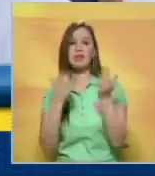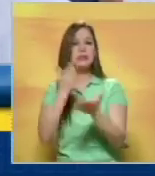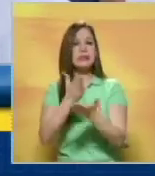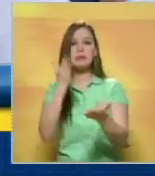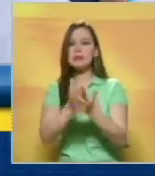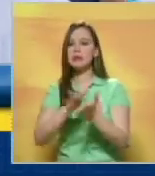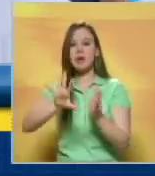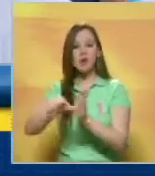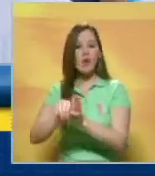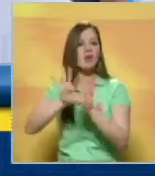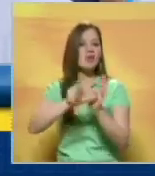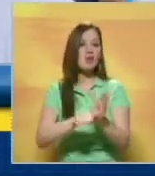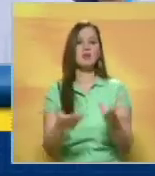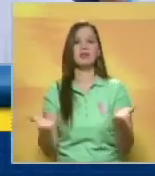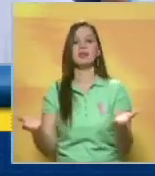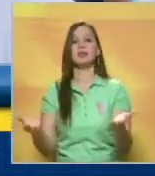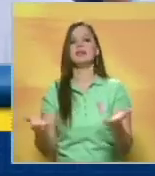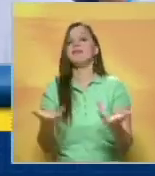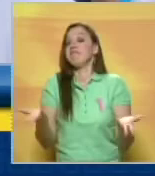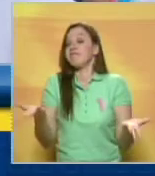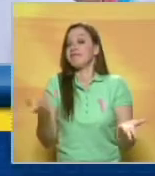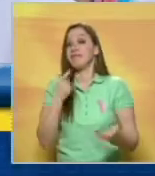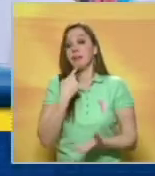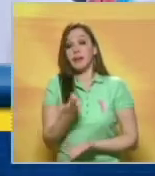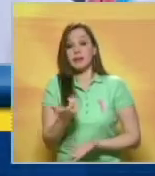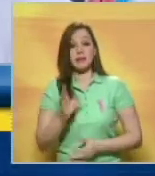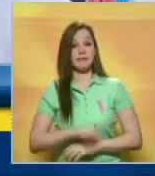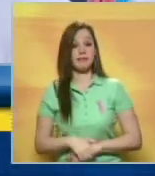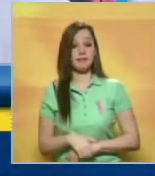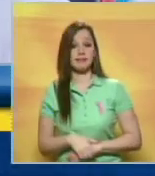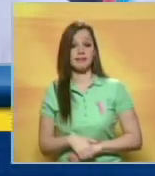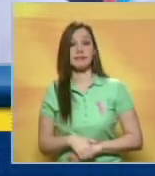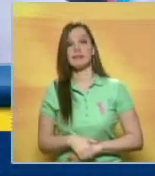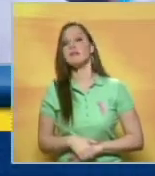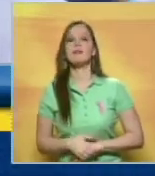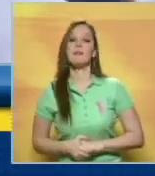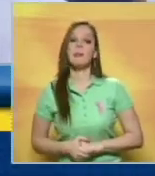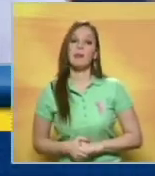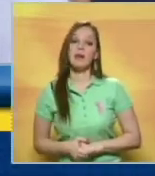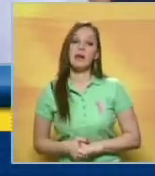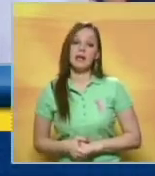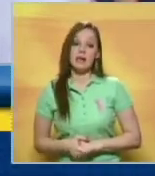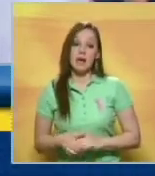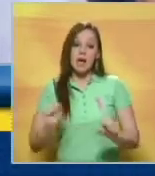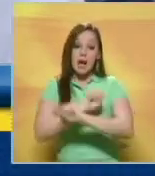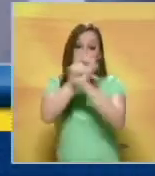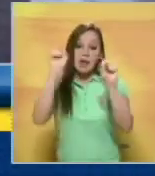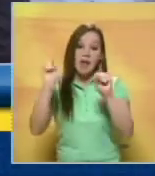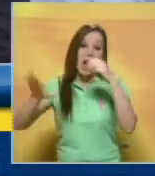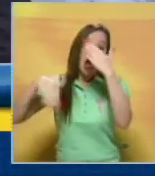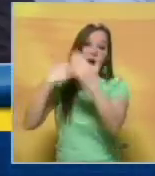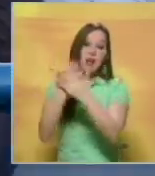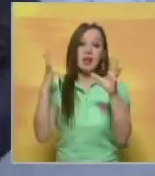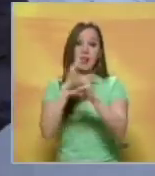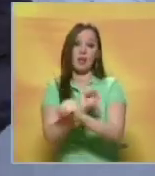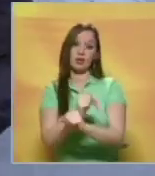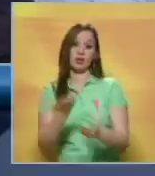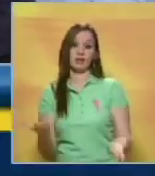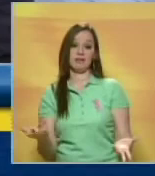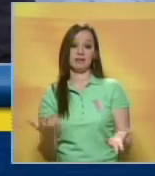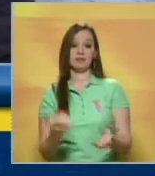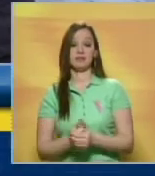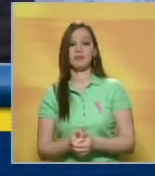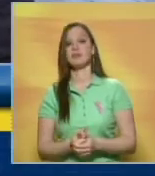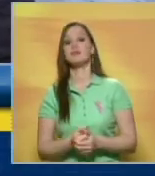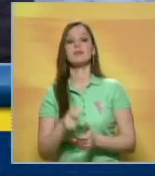por aquí atracan, ¿qué te puedo decir? Eso es desde que amanece hasta que oscurece. Con el homicidio del inspector